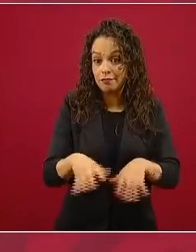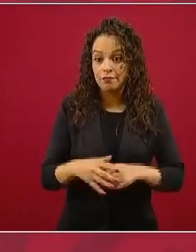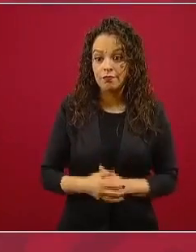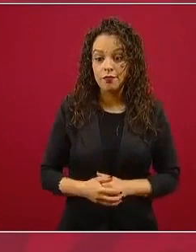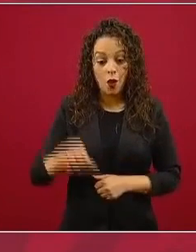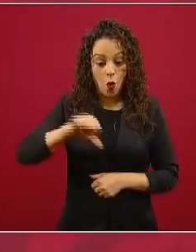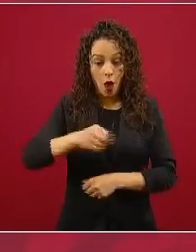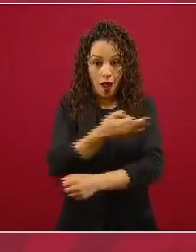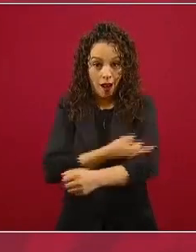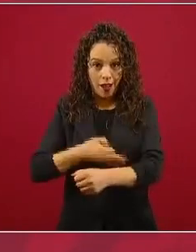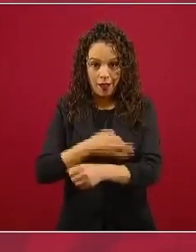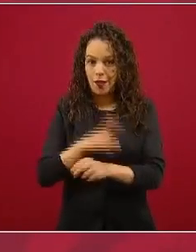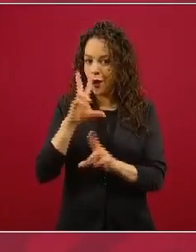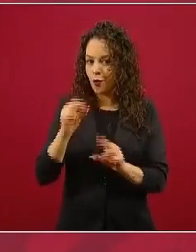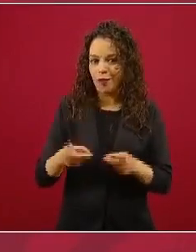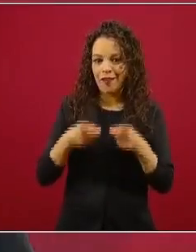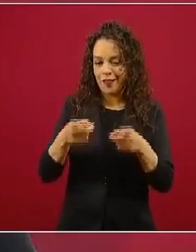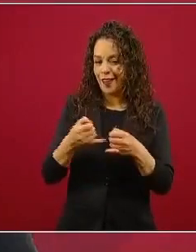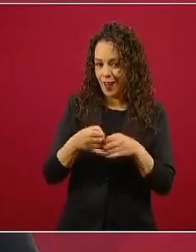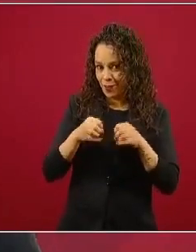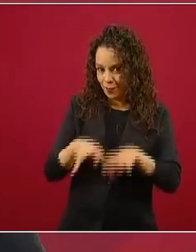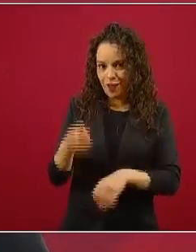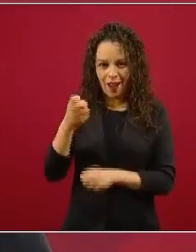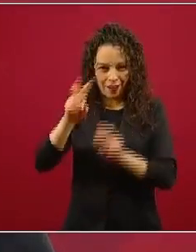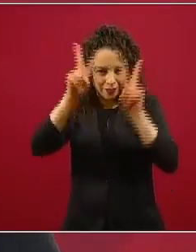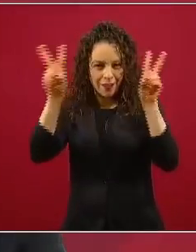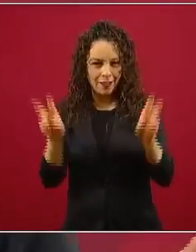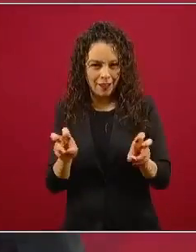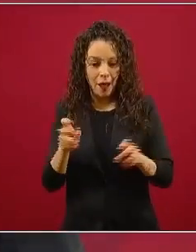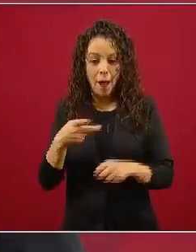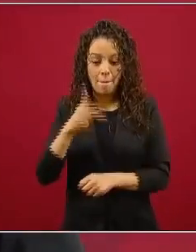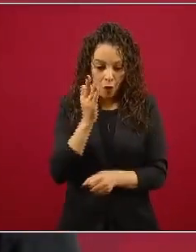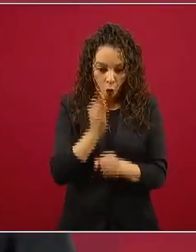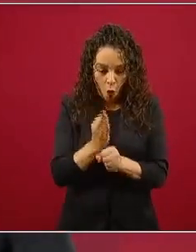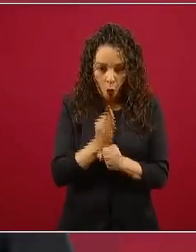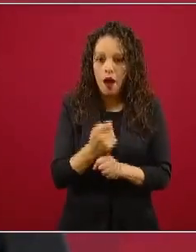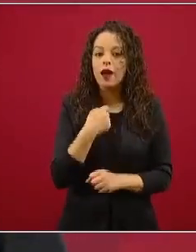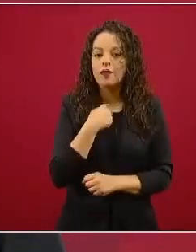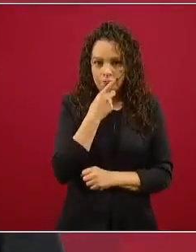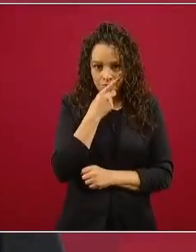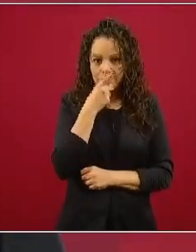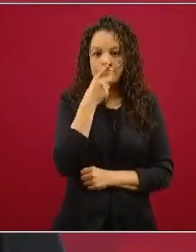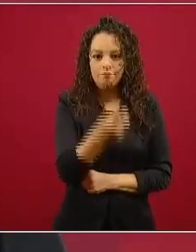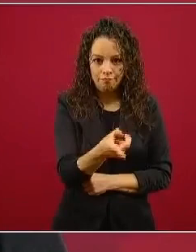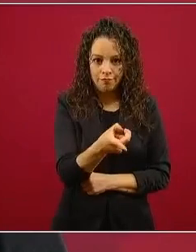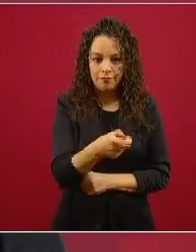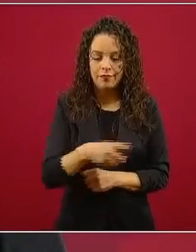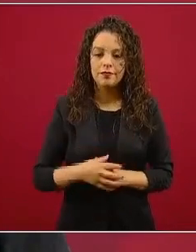informe, pero lo digo ahora.